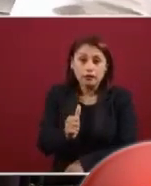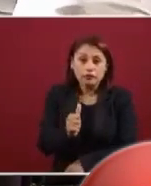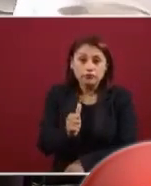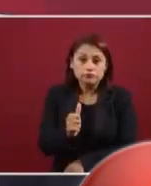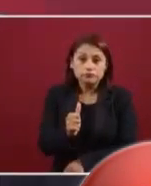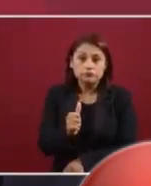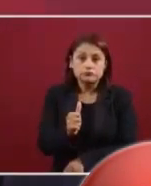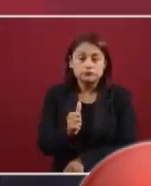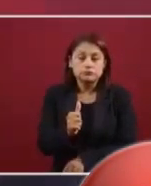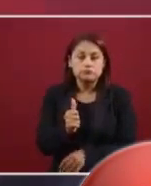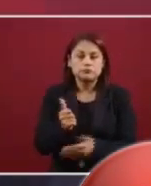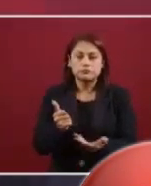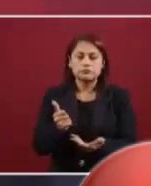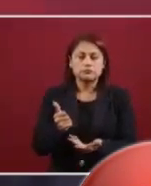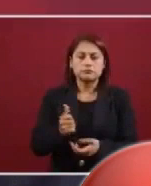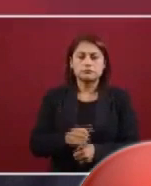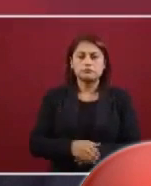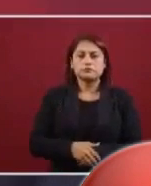No, pero